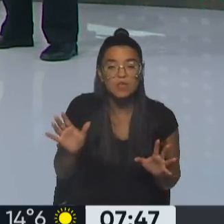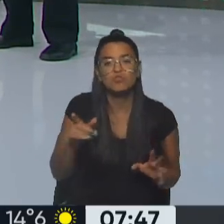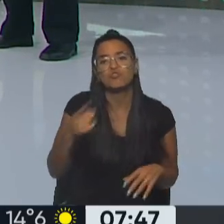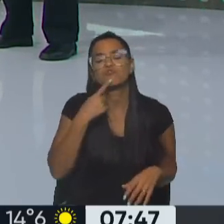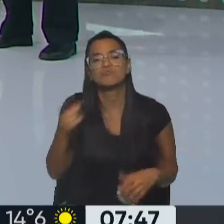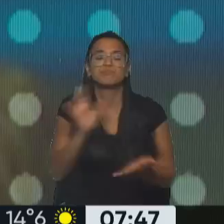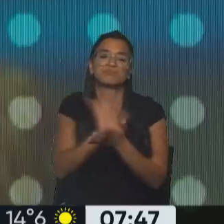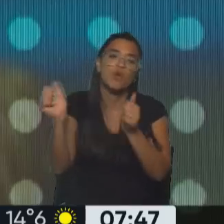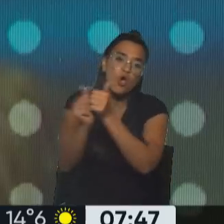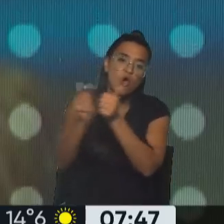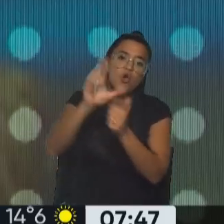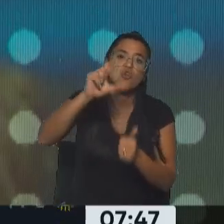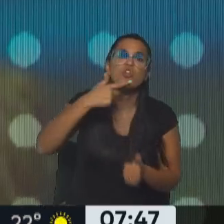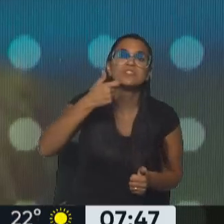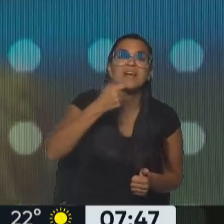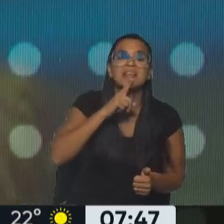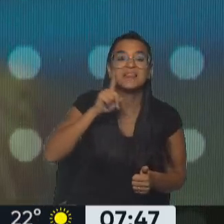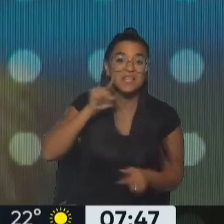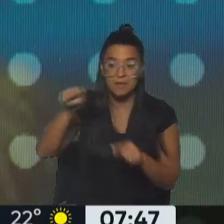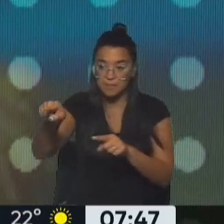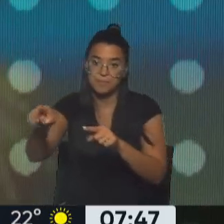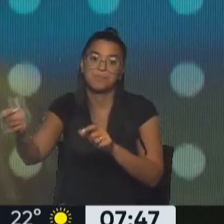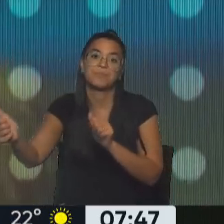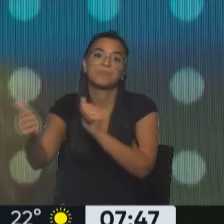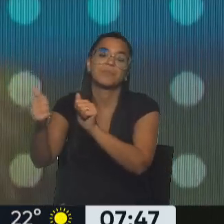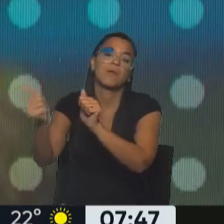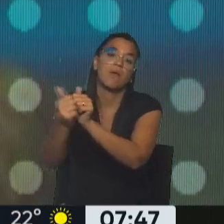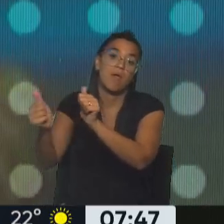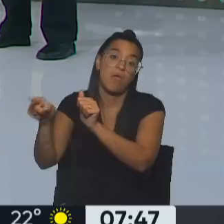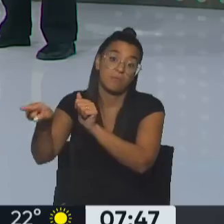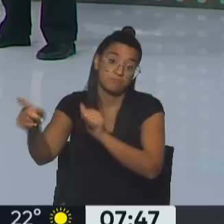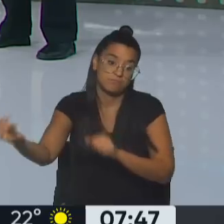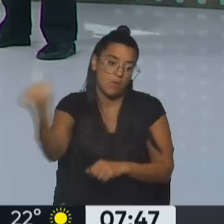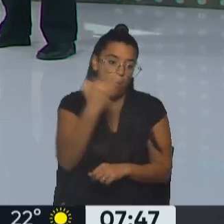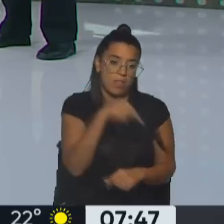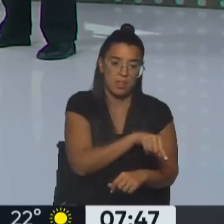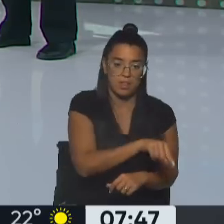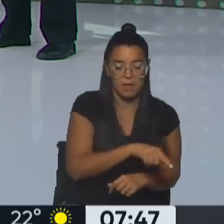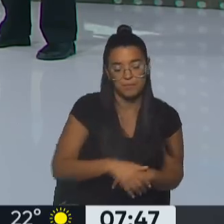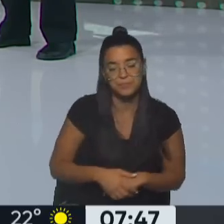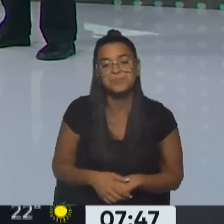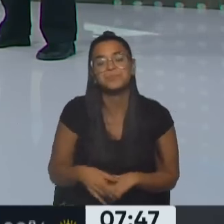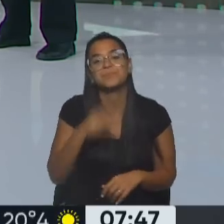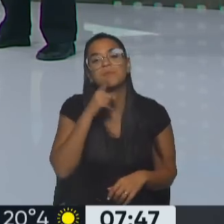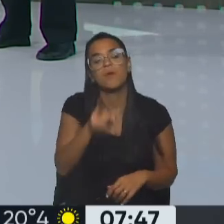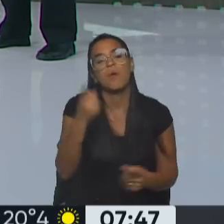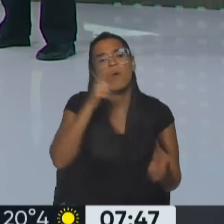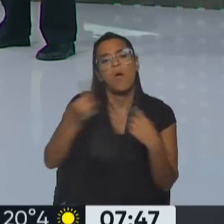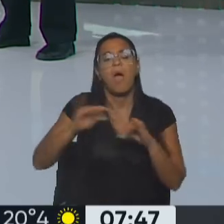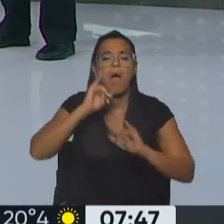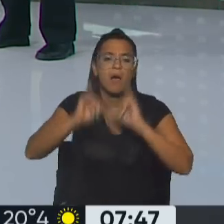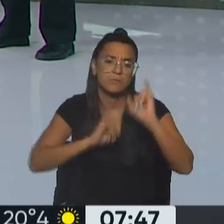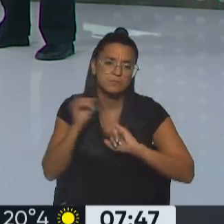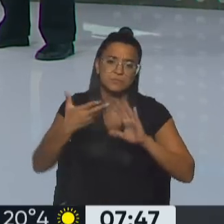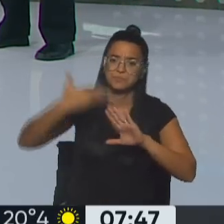un colaborador de Rosati a una de las partes en el litigio. Y volvemos a hablar del Consejo de la Magistratura, del que cuando comenzamos a